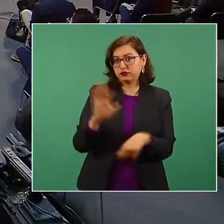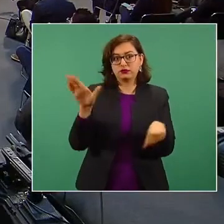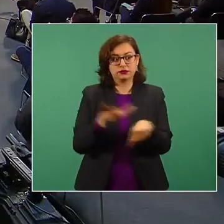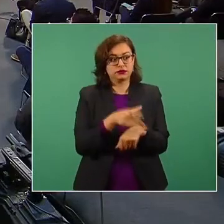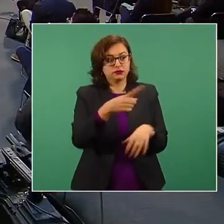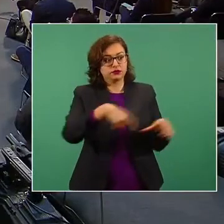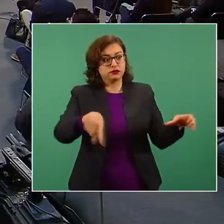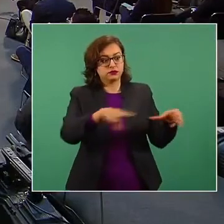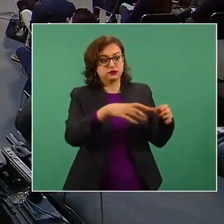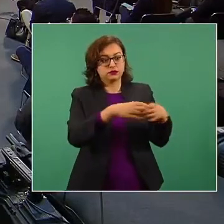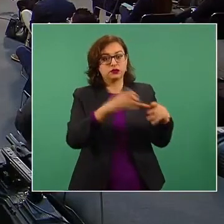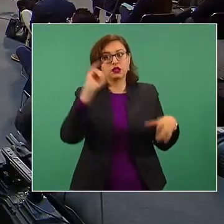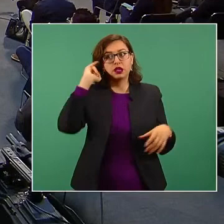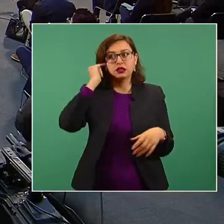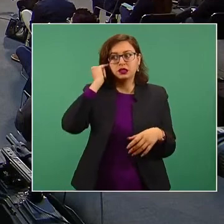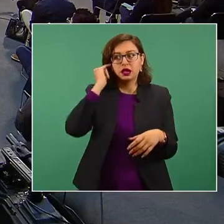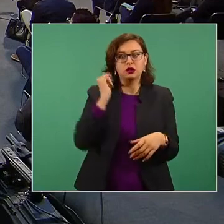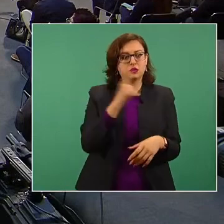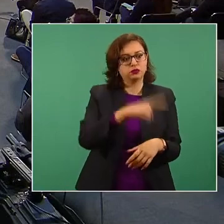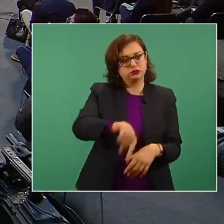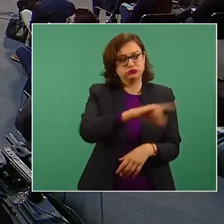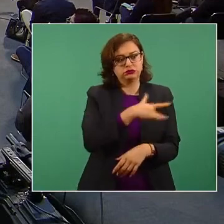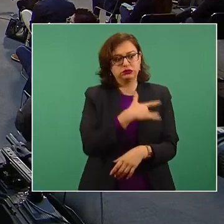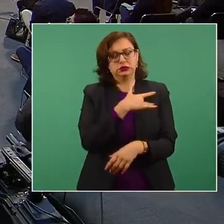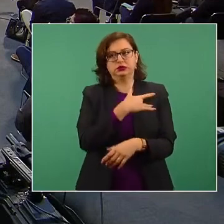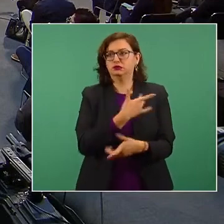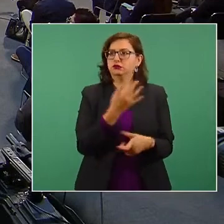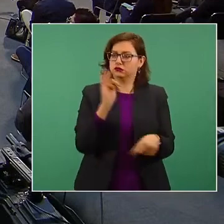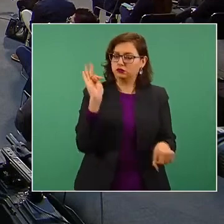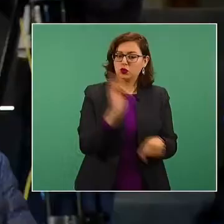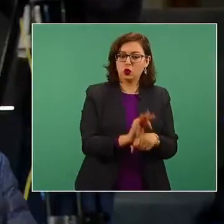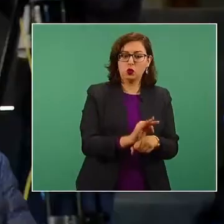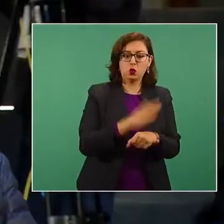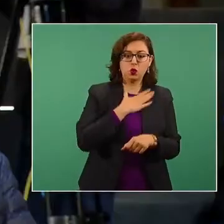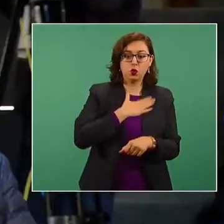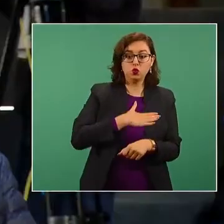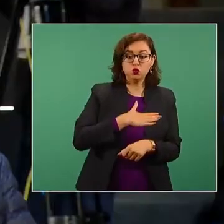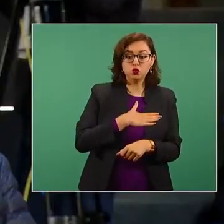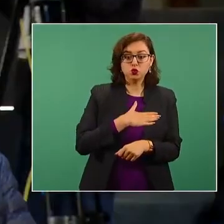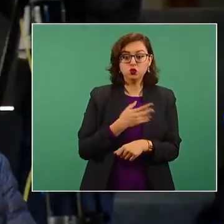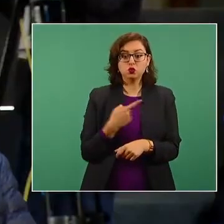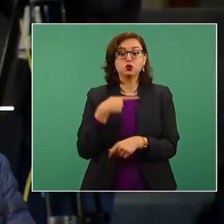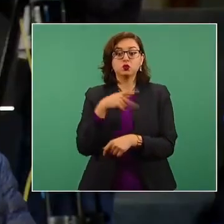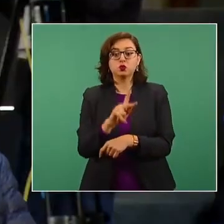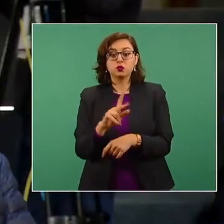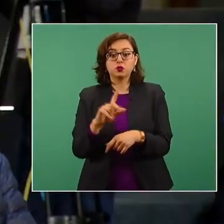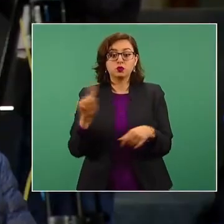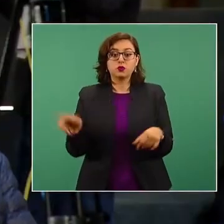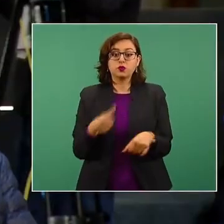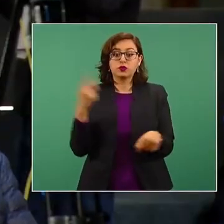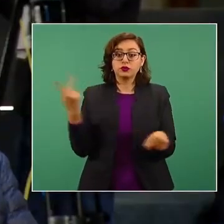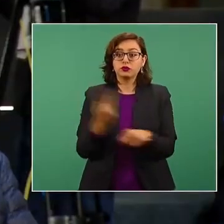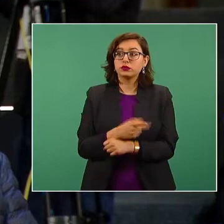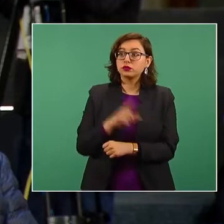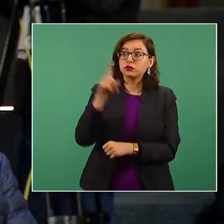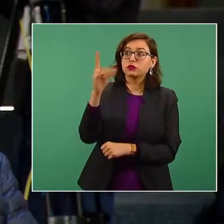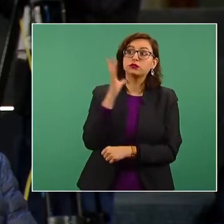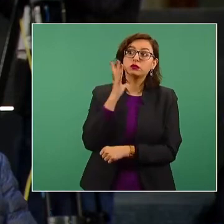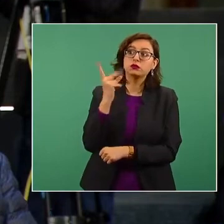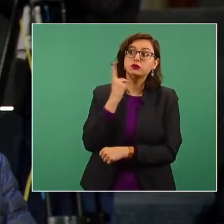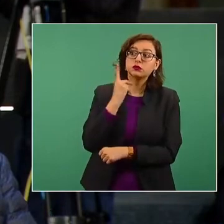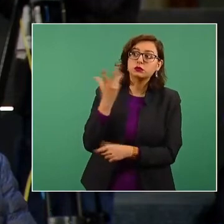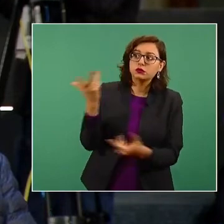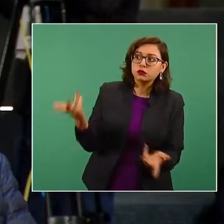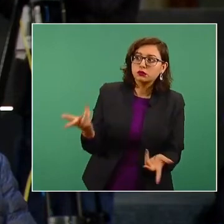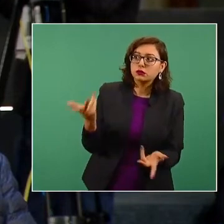indígenas. Sin embargo, de la noche a la mañana en la Cámara de Diputados desaparecieron todo porcentaje, ni siquiera el 1% para